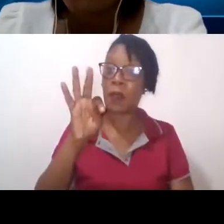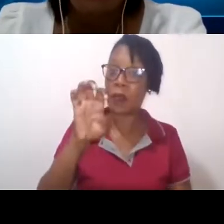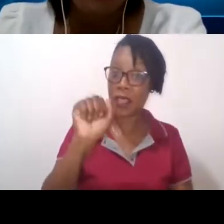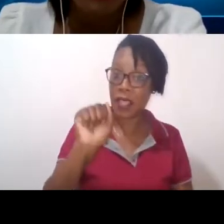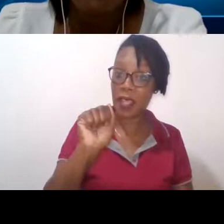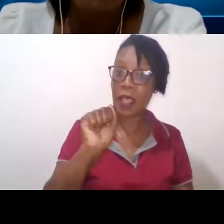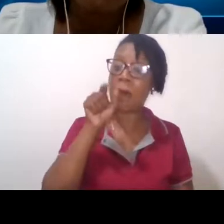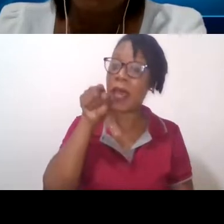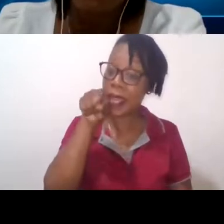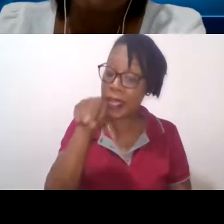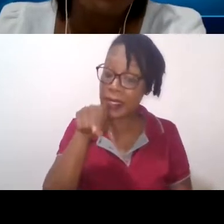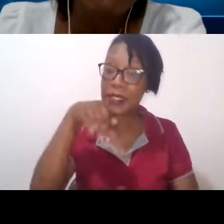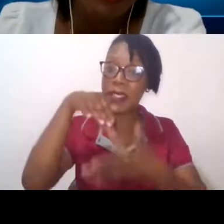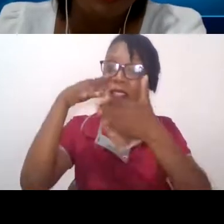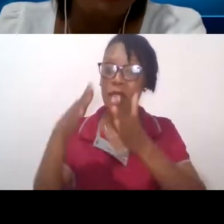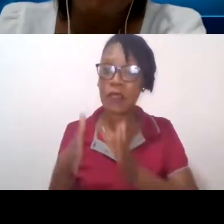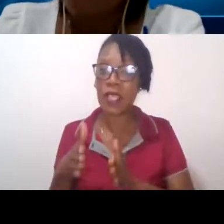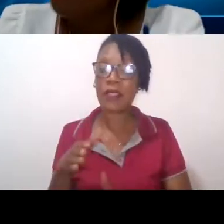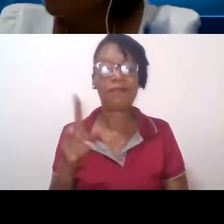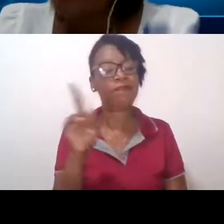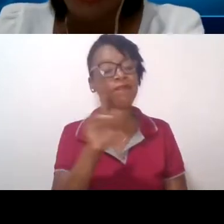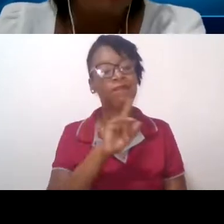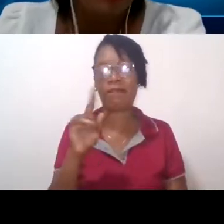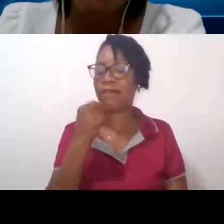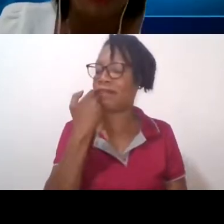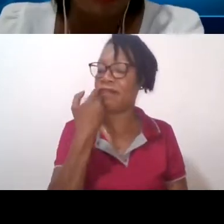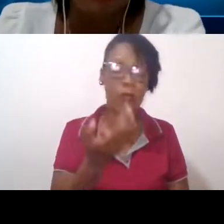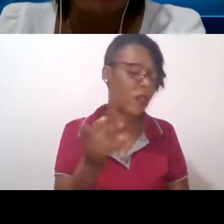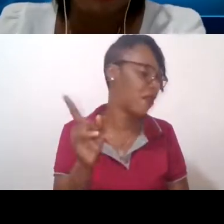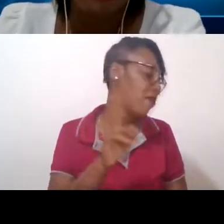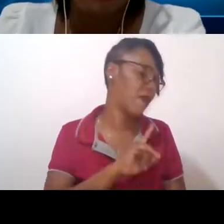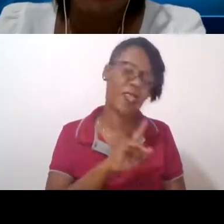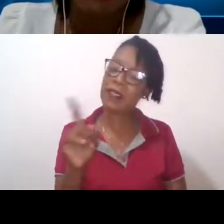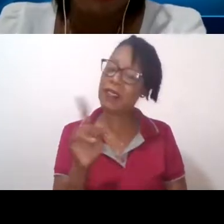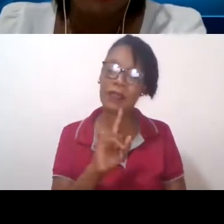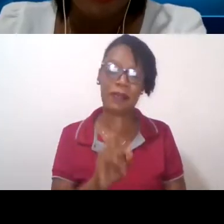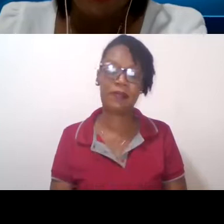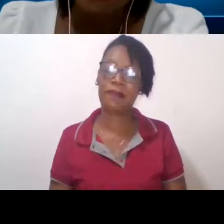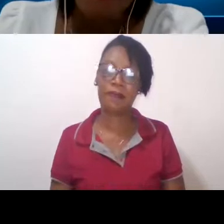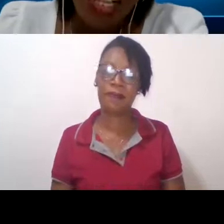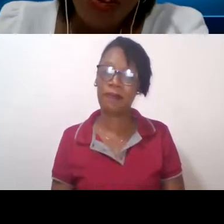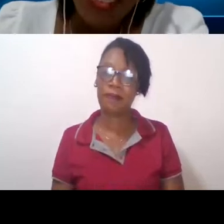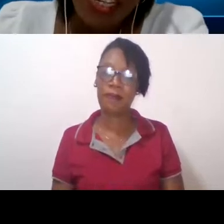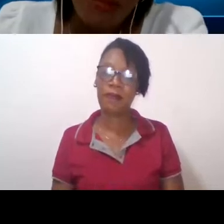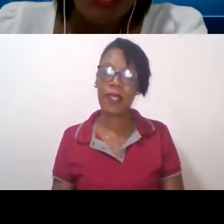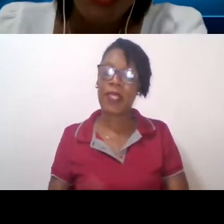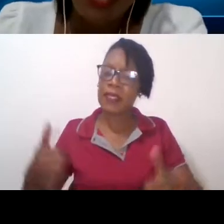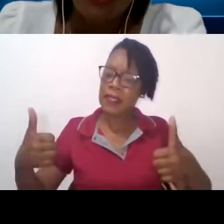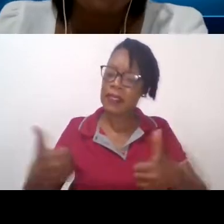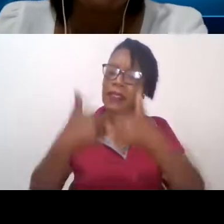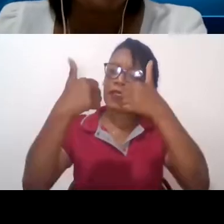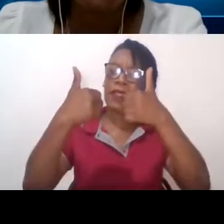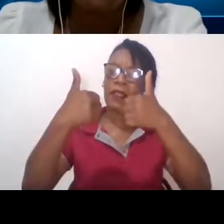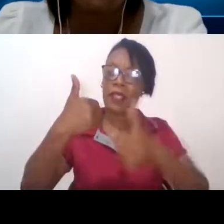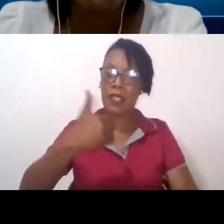para ese estudiante, créanme que no es fácil. No es fácil para él. El reto que tenemos en los